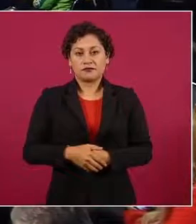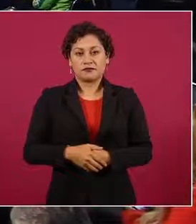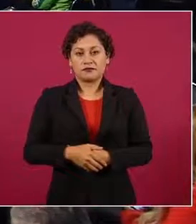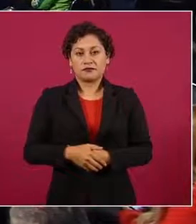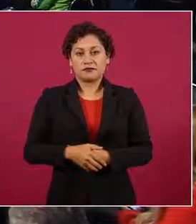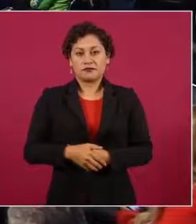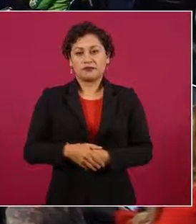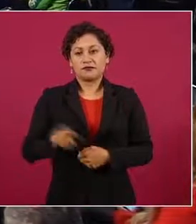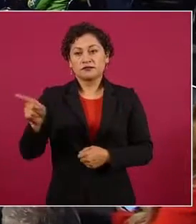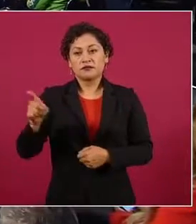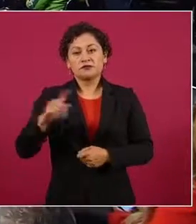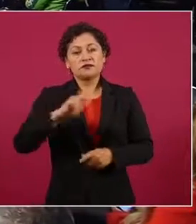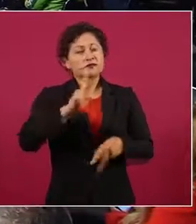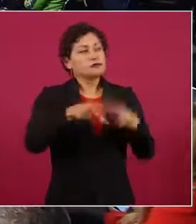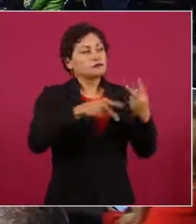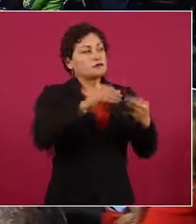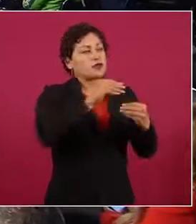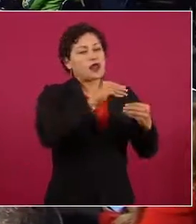politiquería